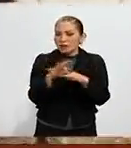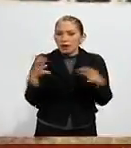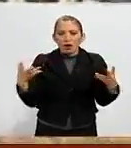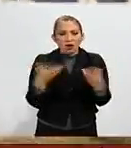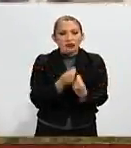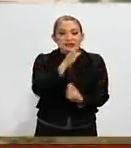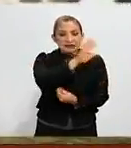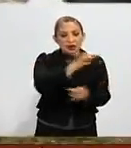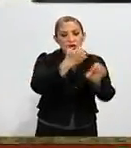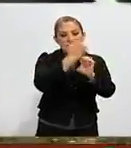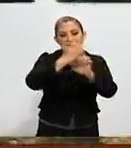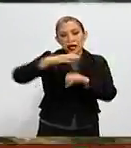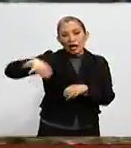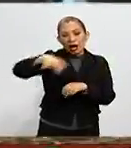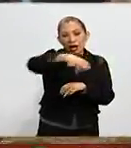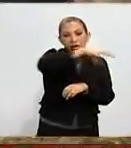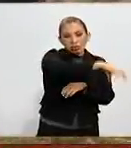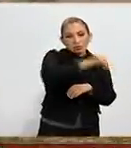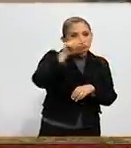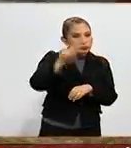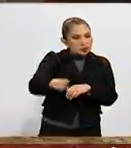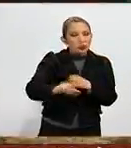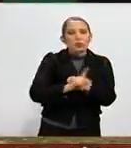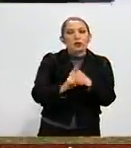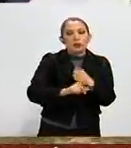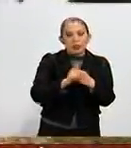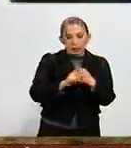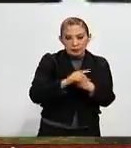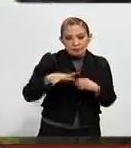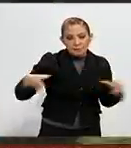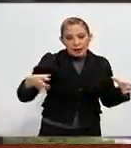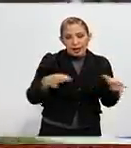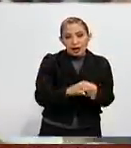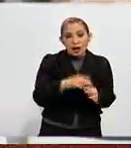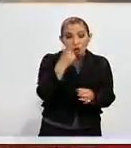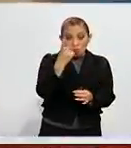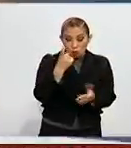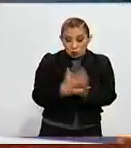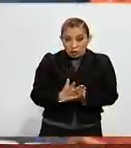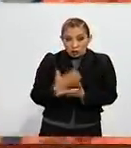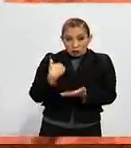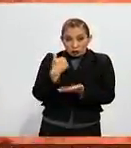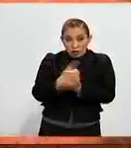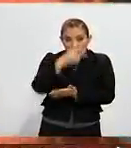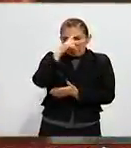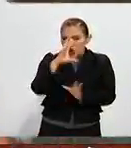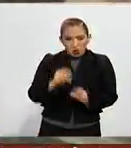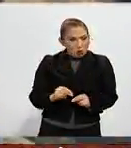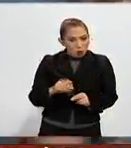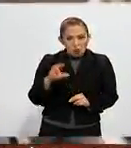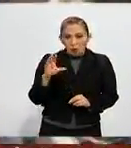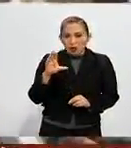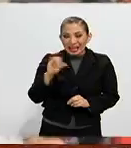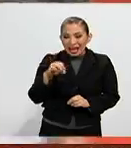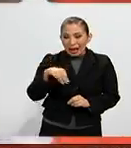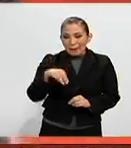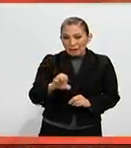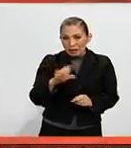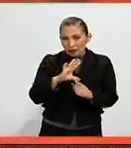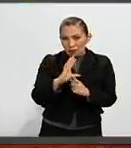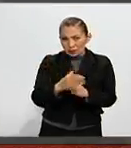somos 5 entidades del país que estamos involucrados en este tema, no es un tema solo de la Ciudad de México, y la CAME, la